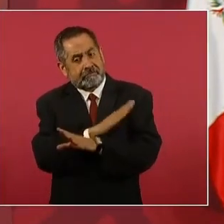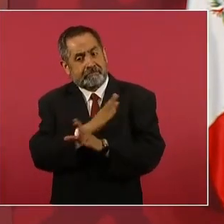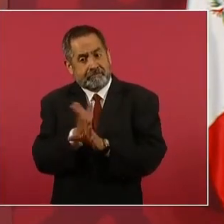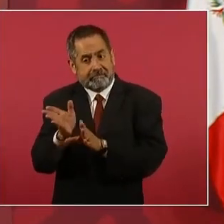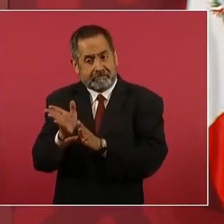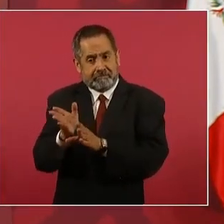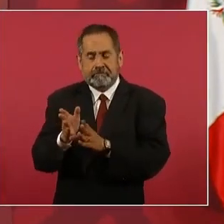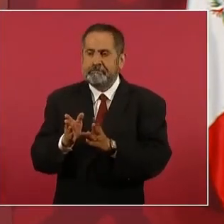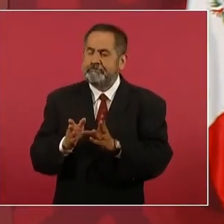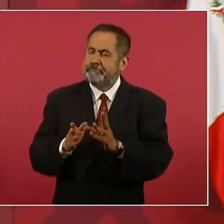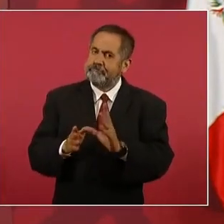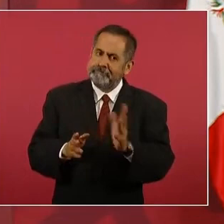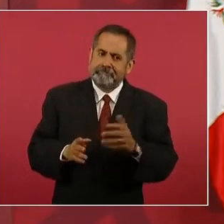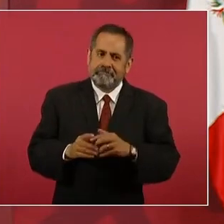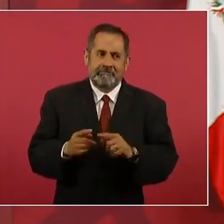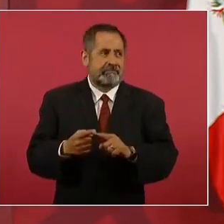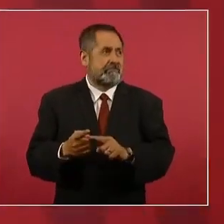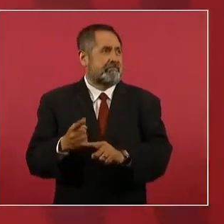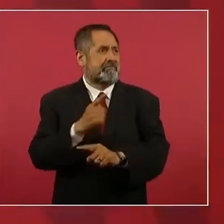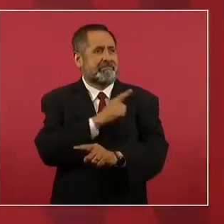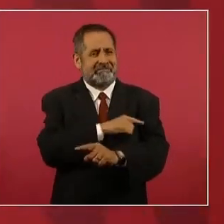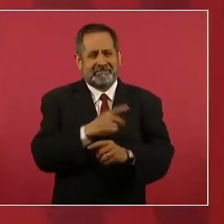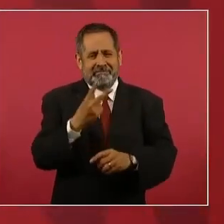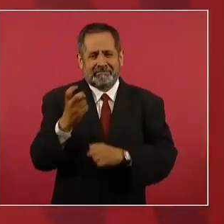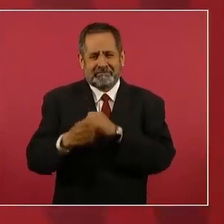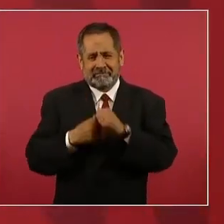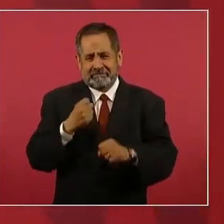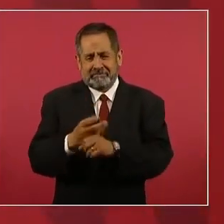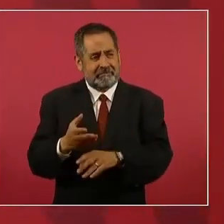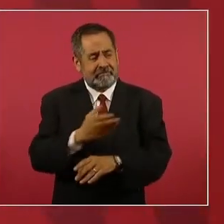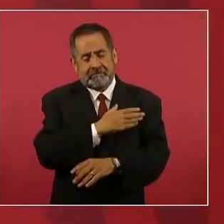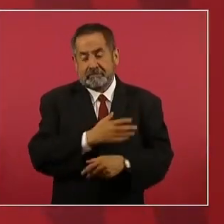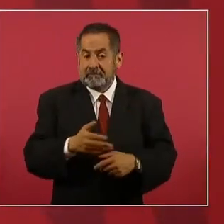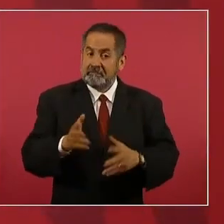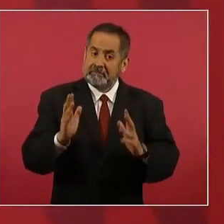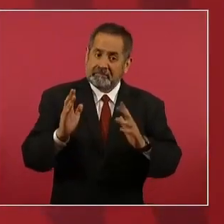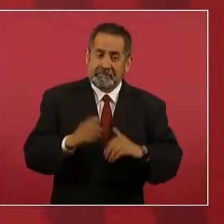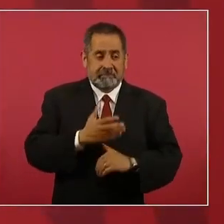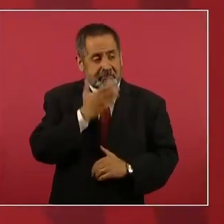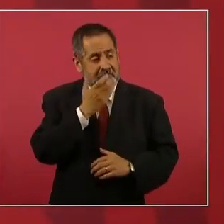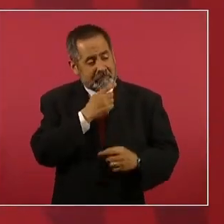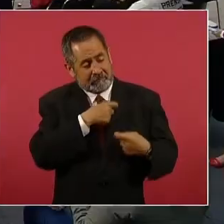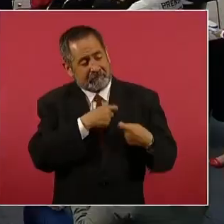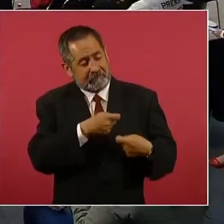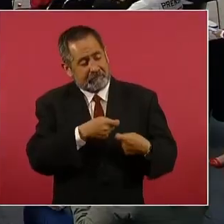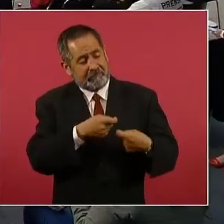que datan de más de 2 siglos y que se